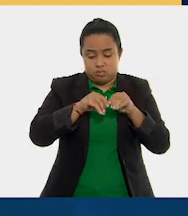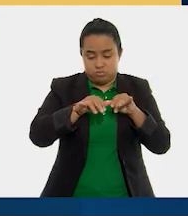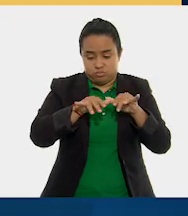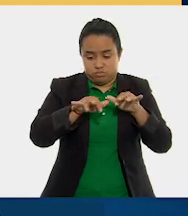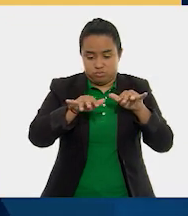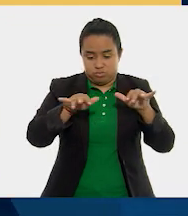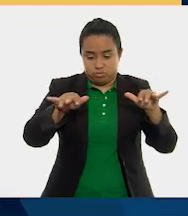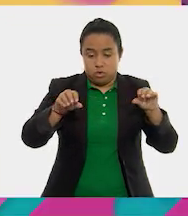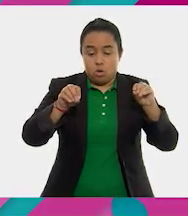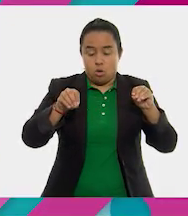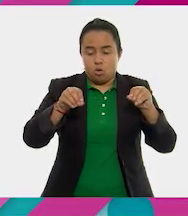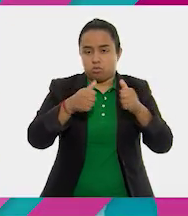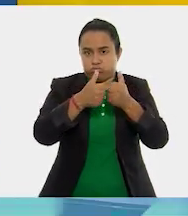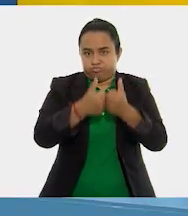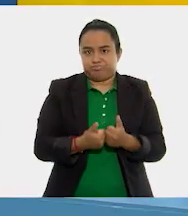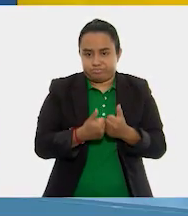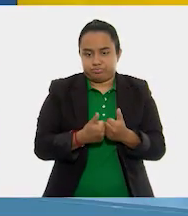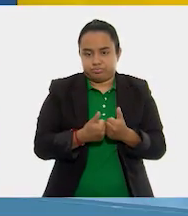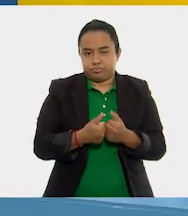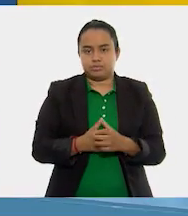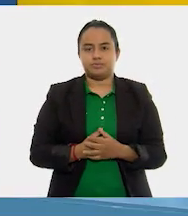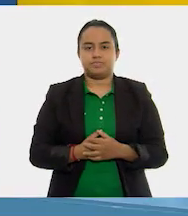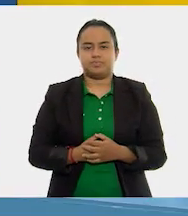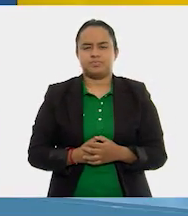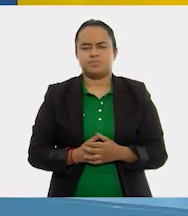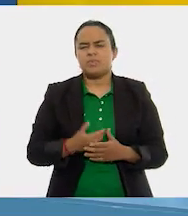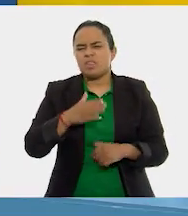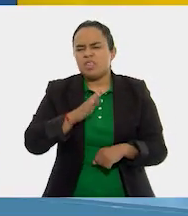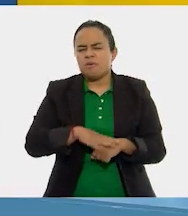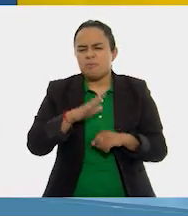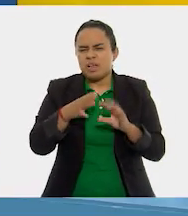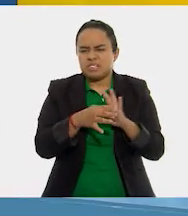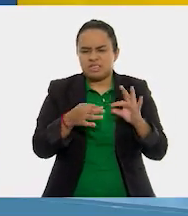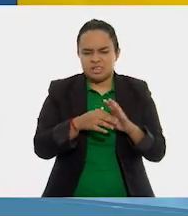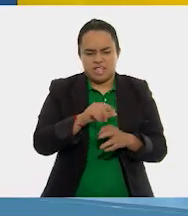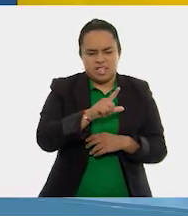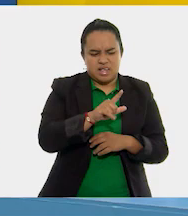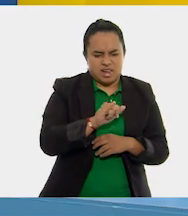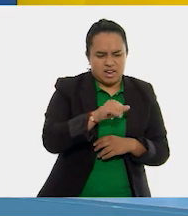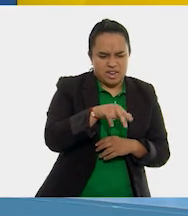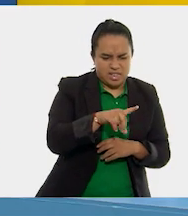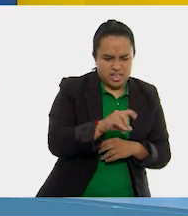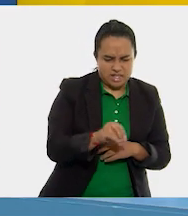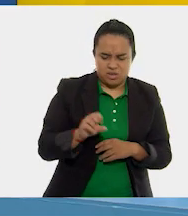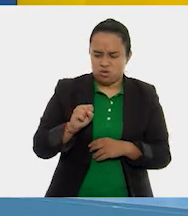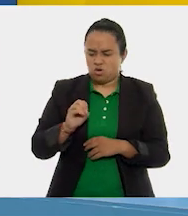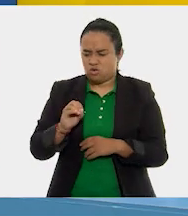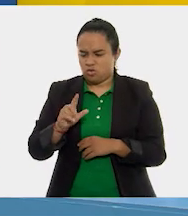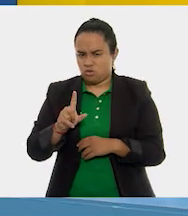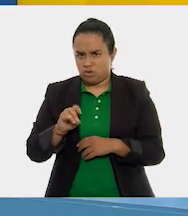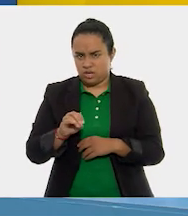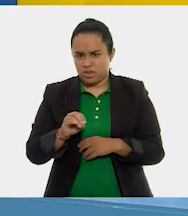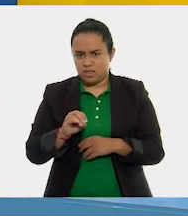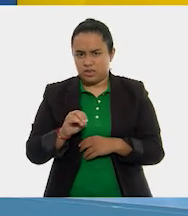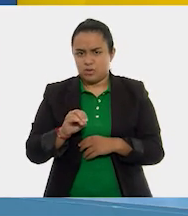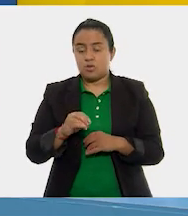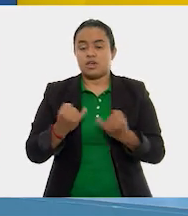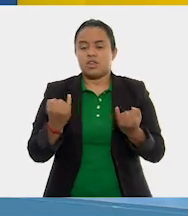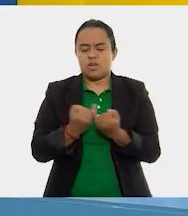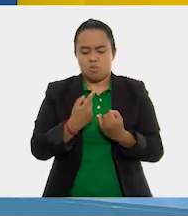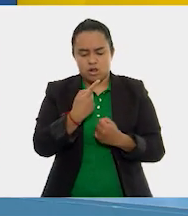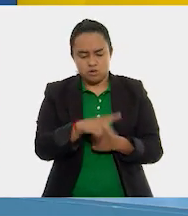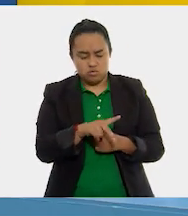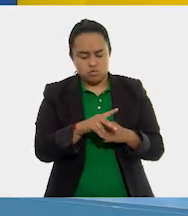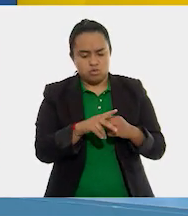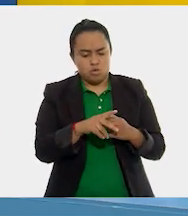o se comprimen. Conozcamos más acerca de los líquidos y los sólidos, así como de su masa y volumen